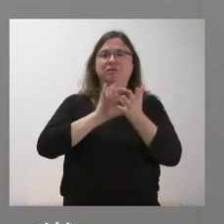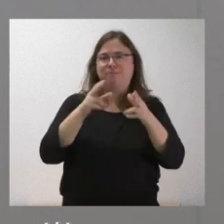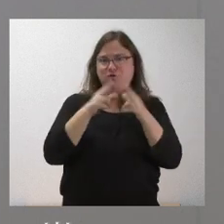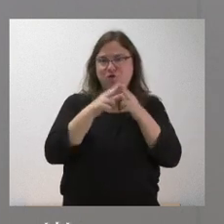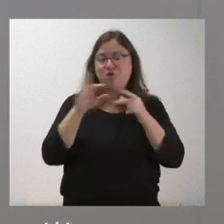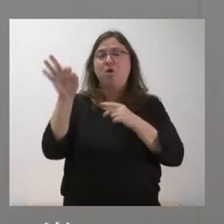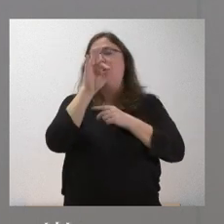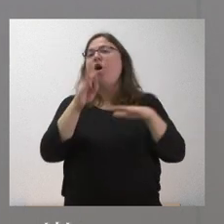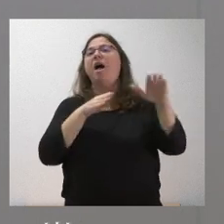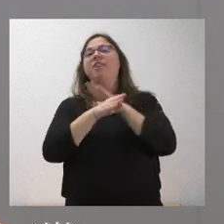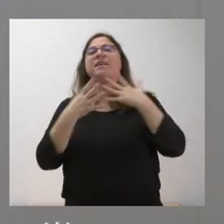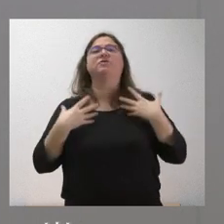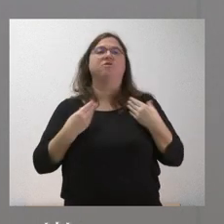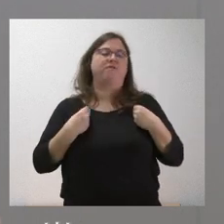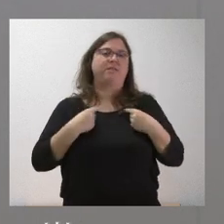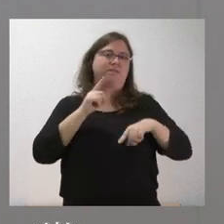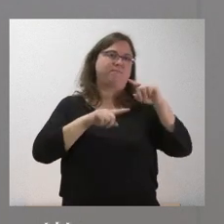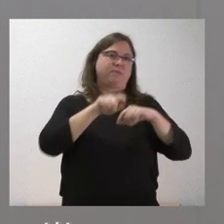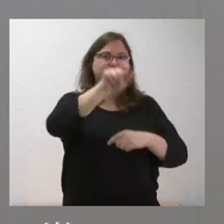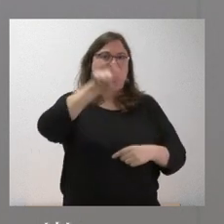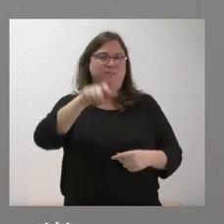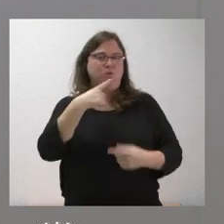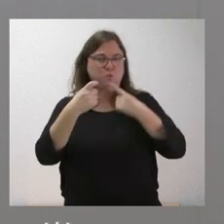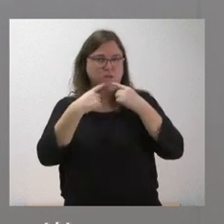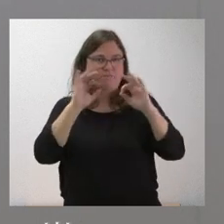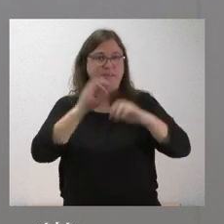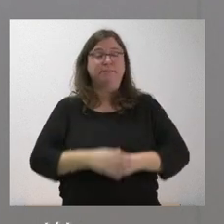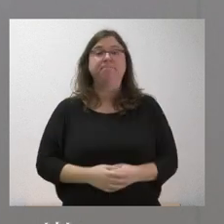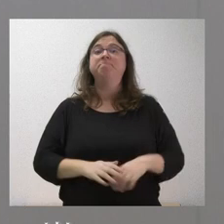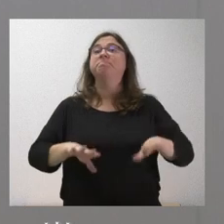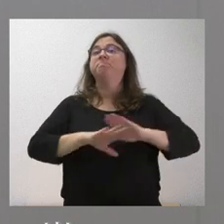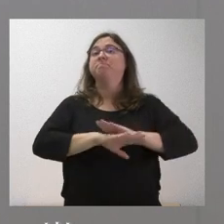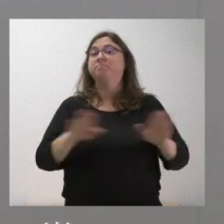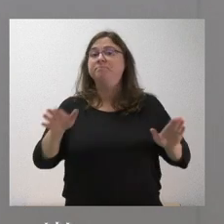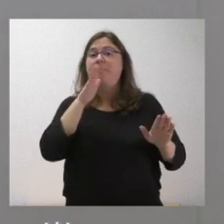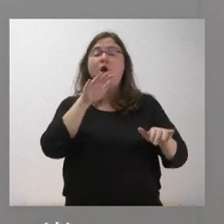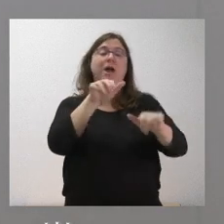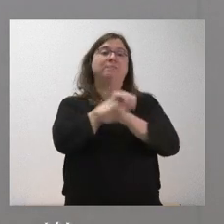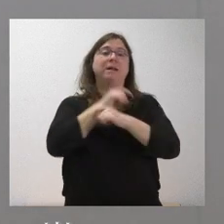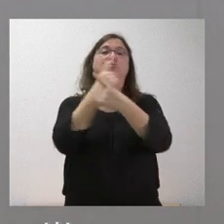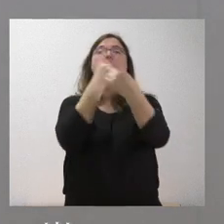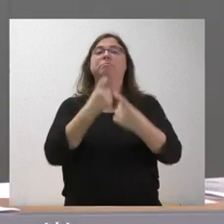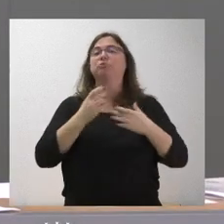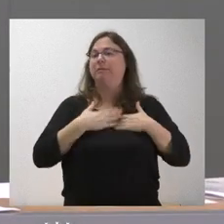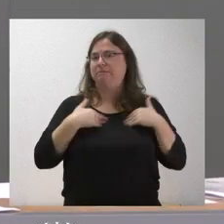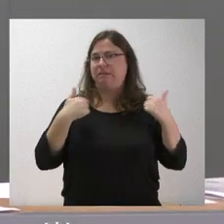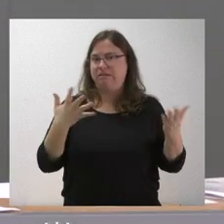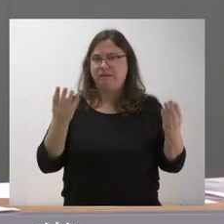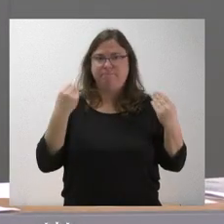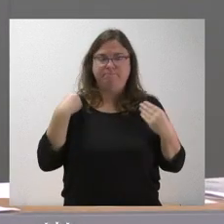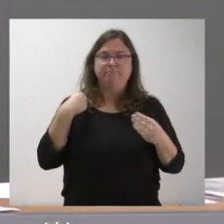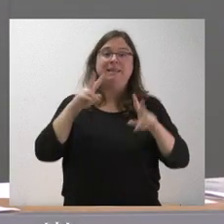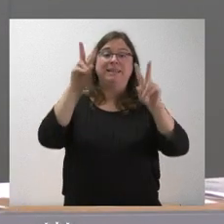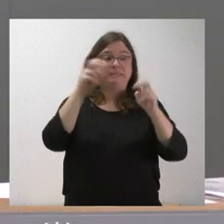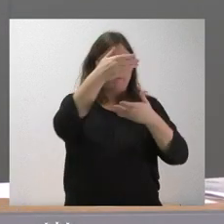acceso a la vivienda por parte de muchas personas con especiales dificultades y sin más pues estoy a la espera de cualquier pregunta que desen oportuno formular sobre ese